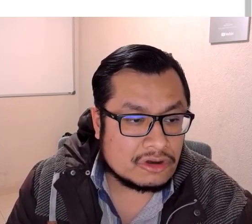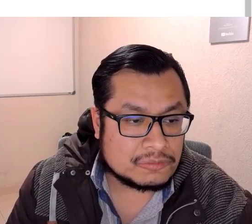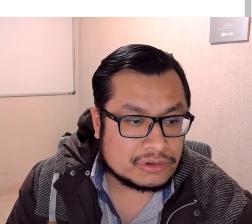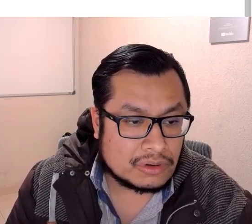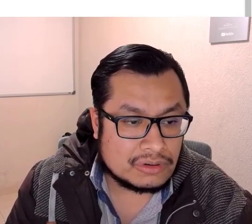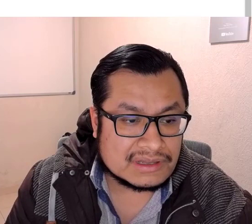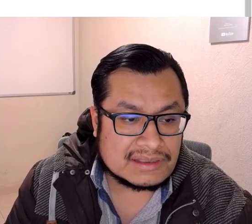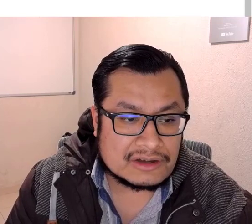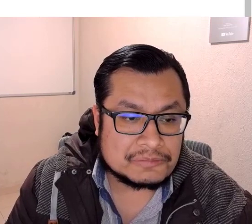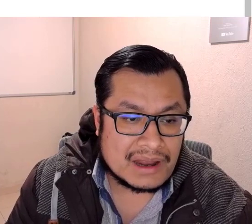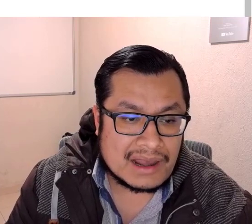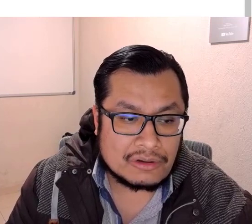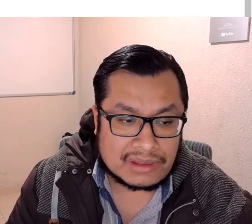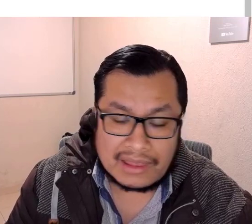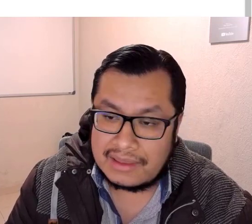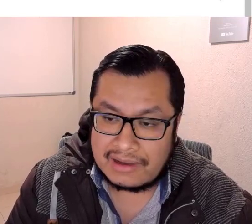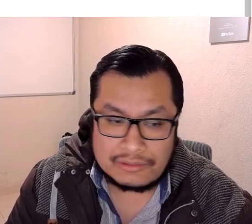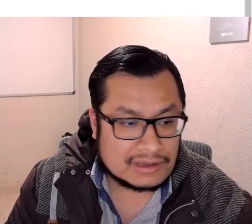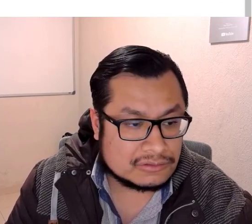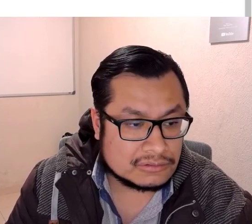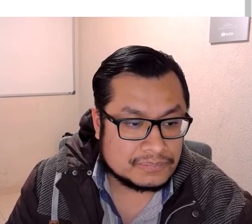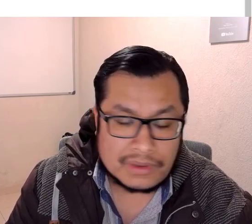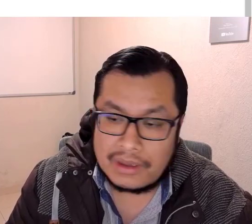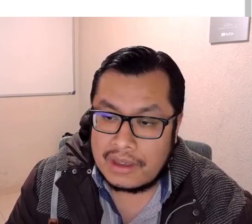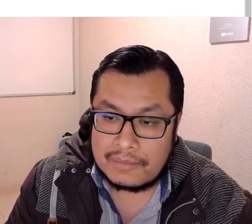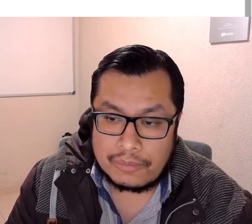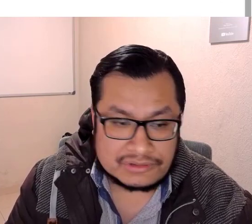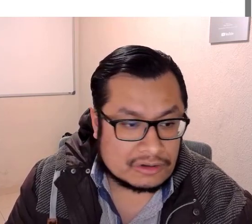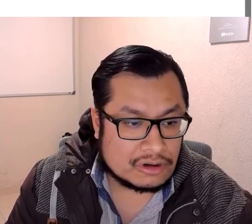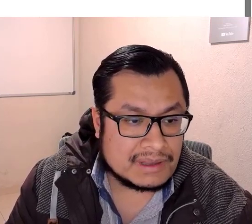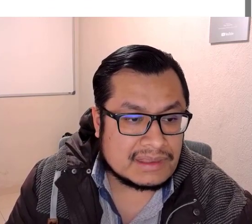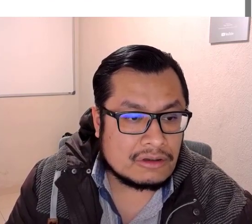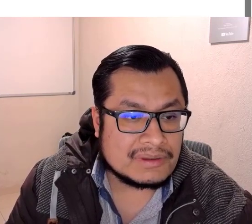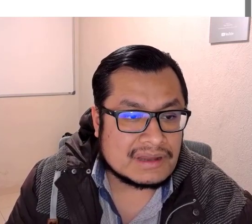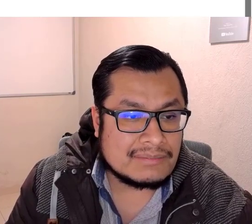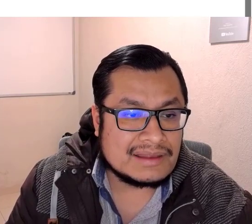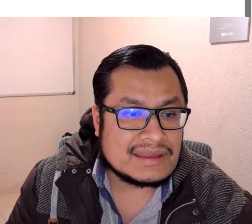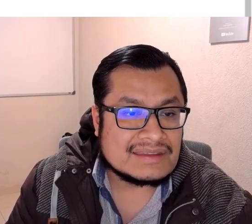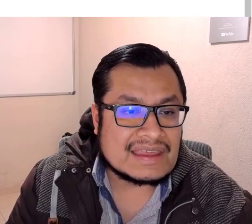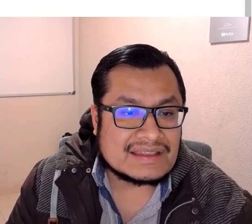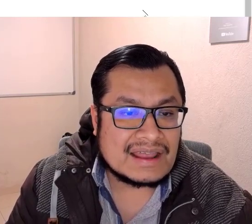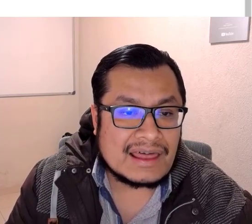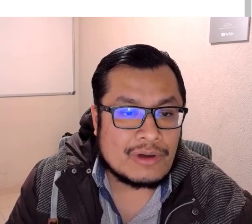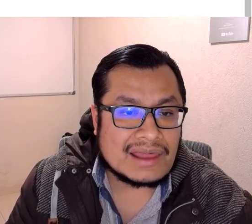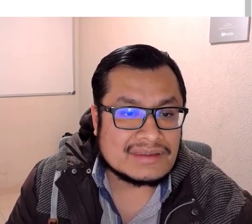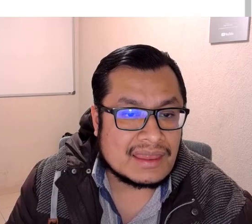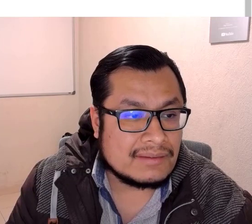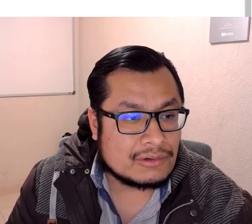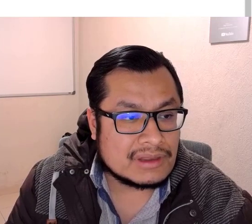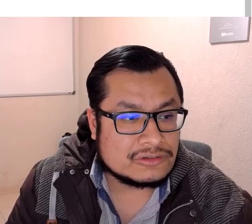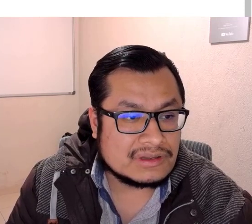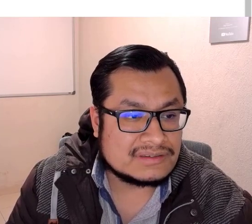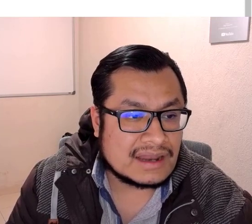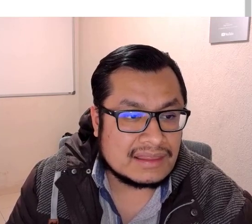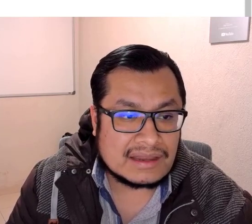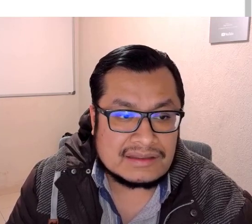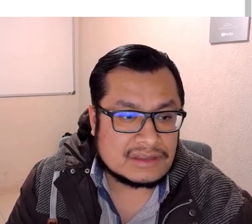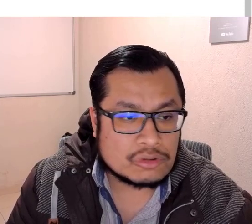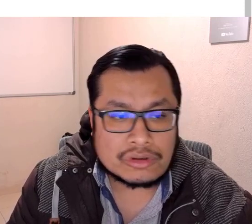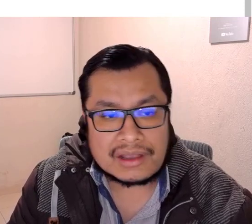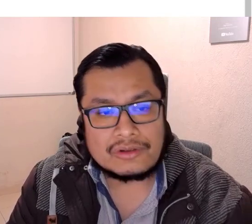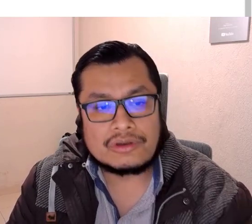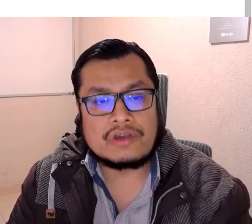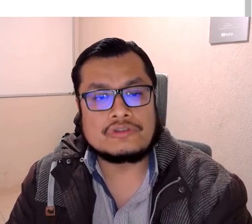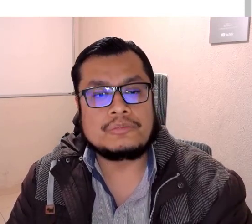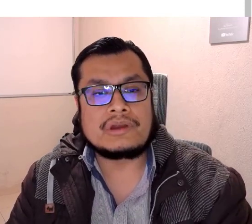el cumplimiento de los protocolos sanitarios para la jornada de vacunación posteriormente gómez álvarez se trasladó a la sede de vacunación instalada en el